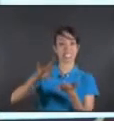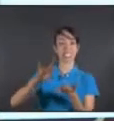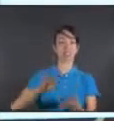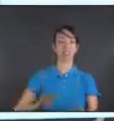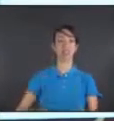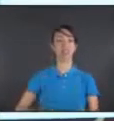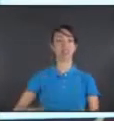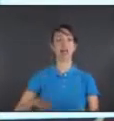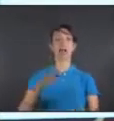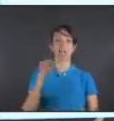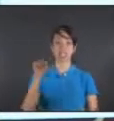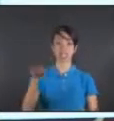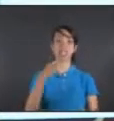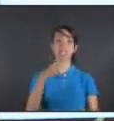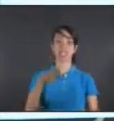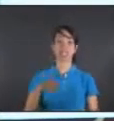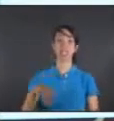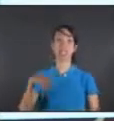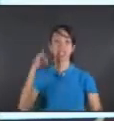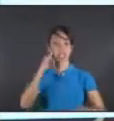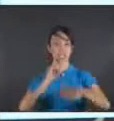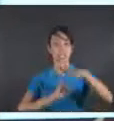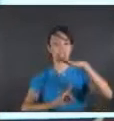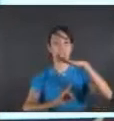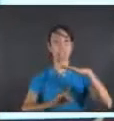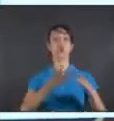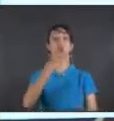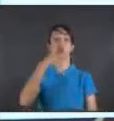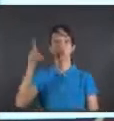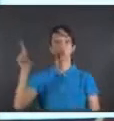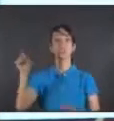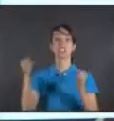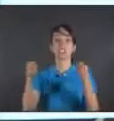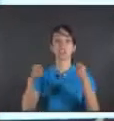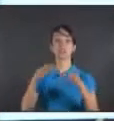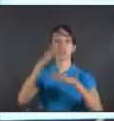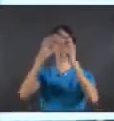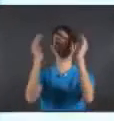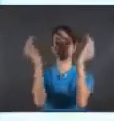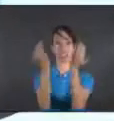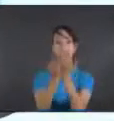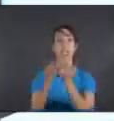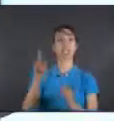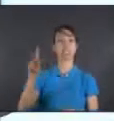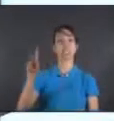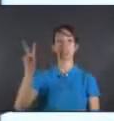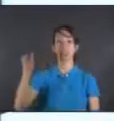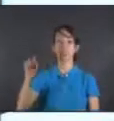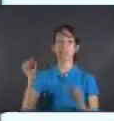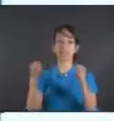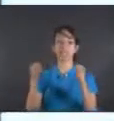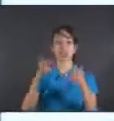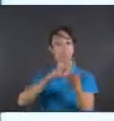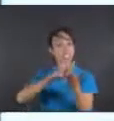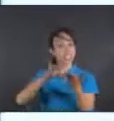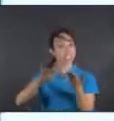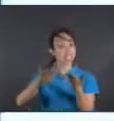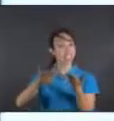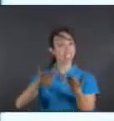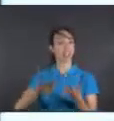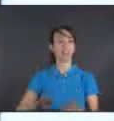ver. En el principio creó Dios los cielos y la tierra. Y la tierra estaba... Espérate. En el principio creó